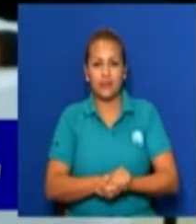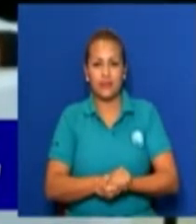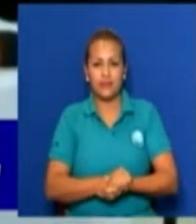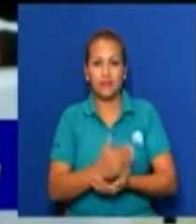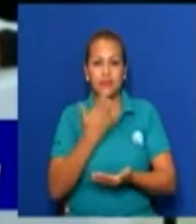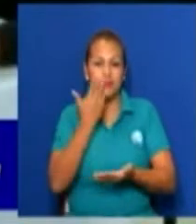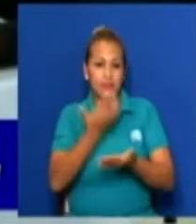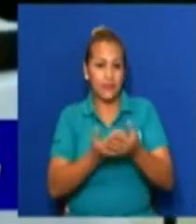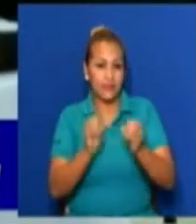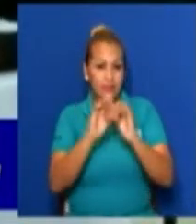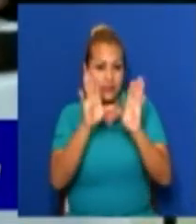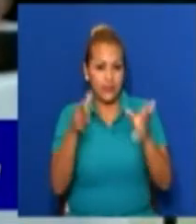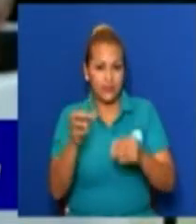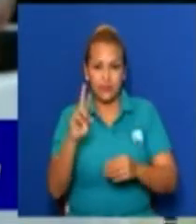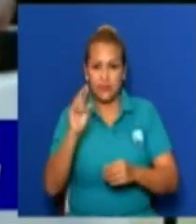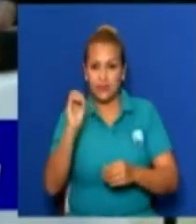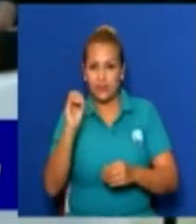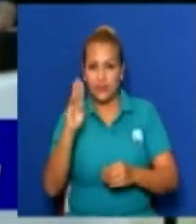Buenos días, Roberto Moreno.